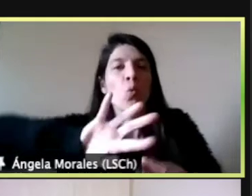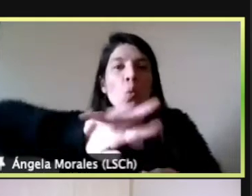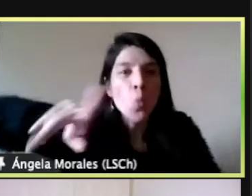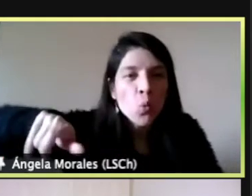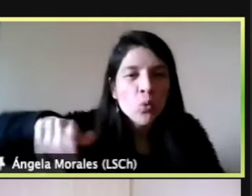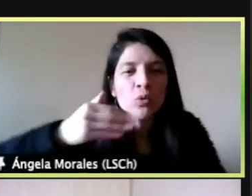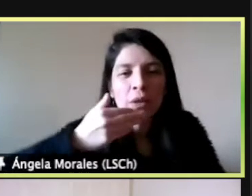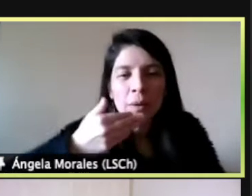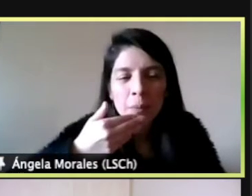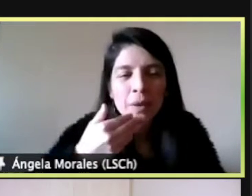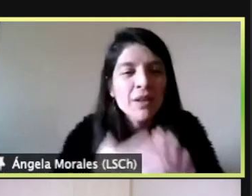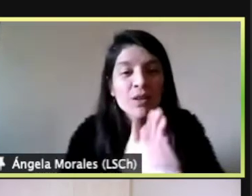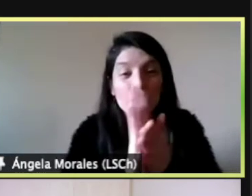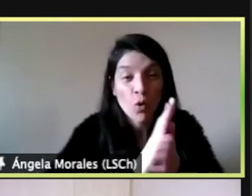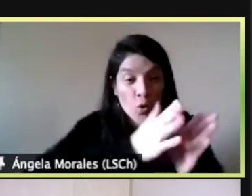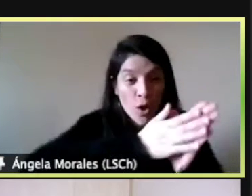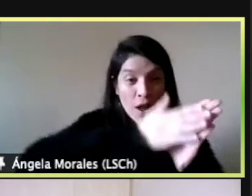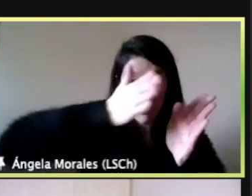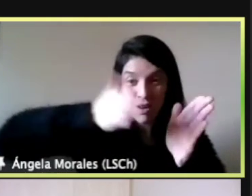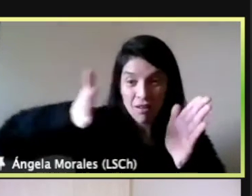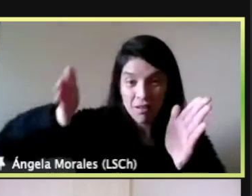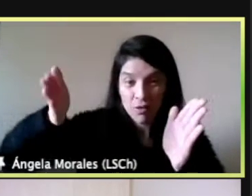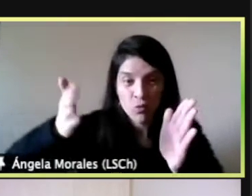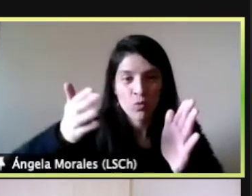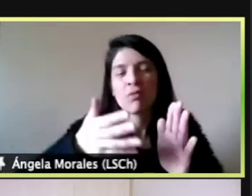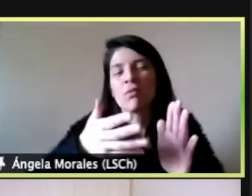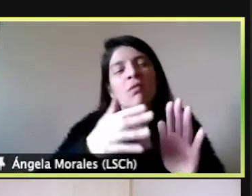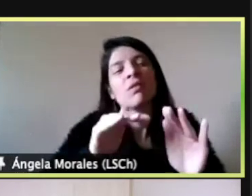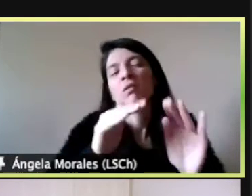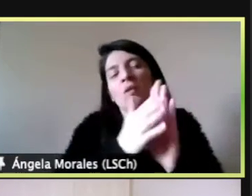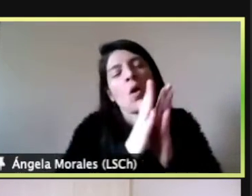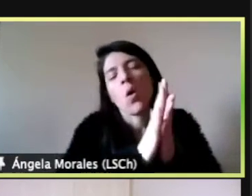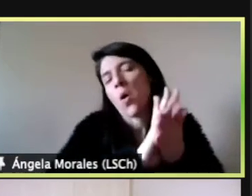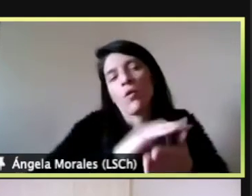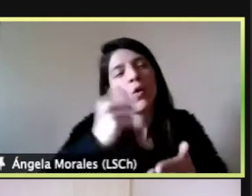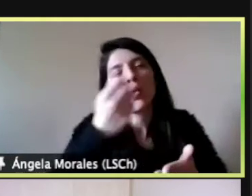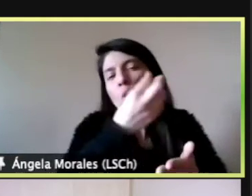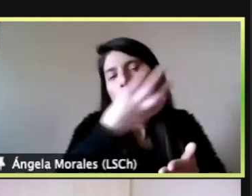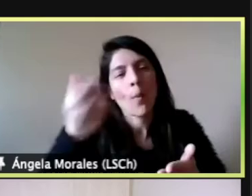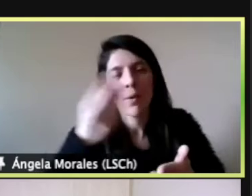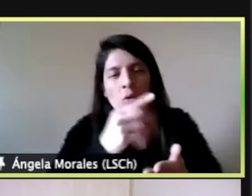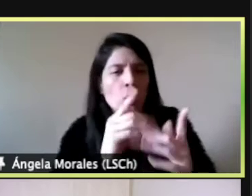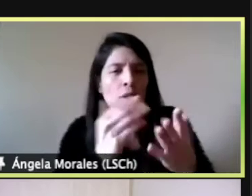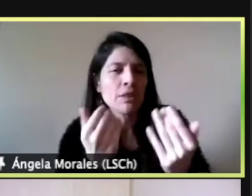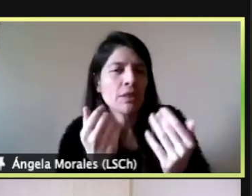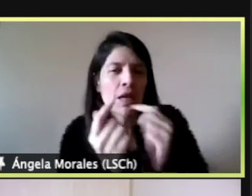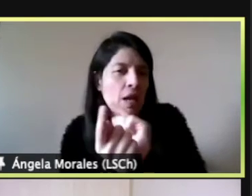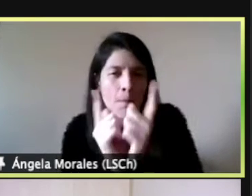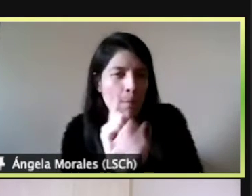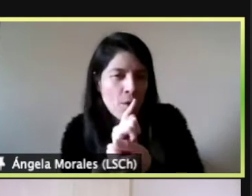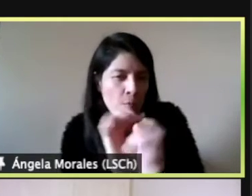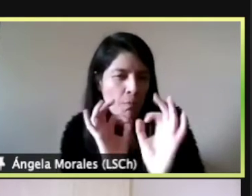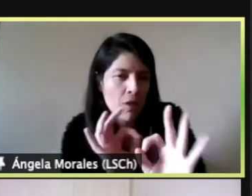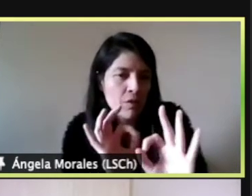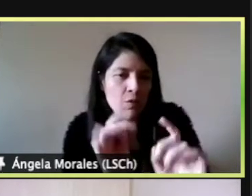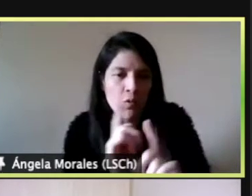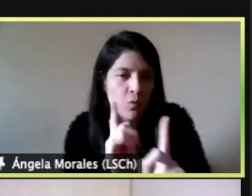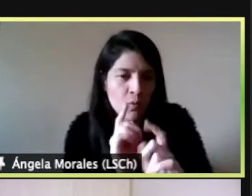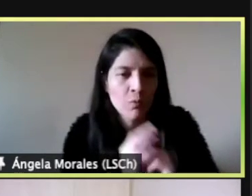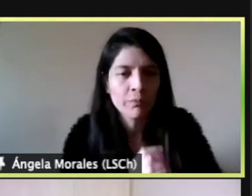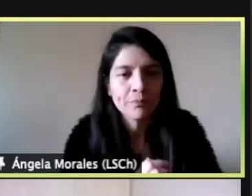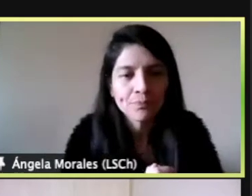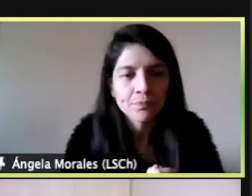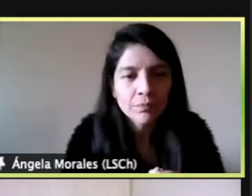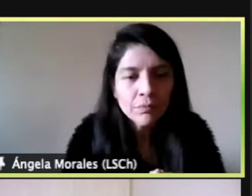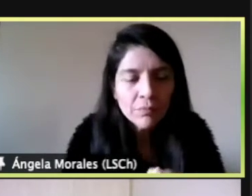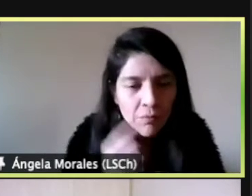van a ser todos números, así que no es necesario cambiarlos por algo tan específico. ¿Ya? Solamente si es que hay textos entre medios que nos